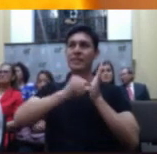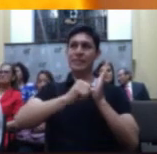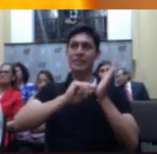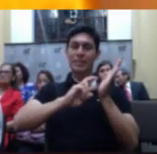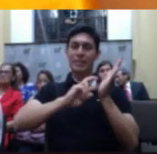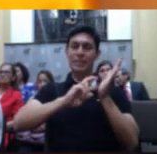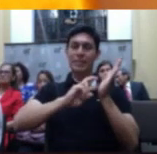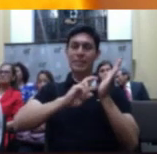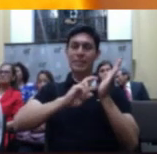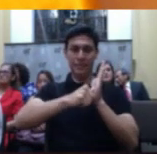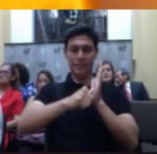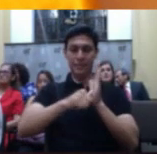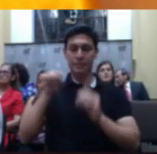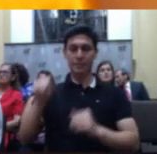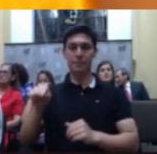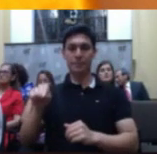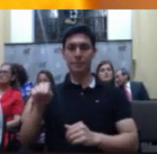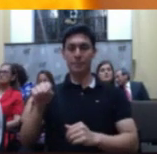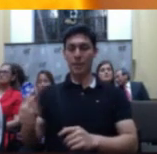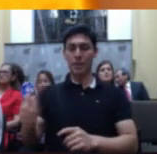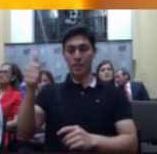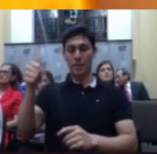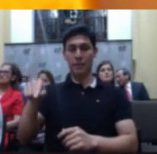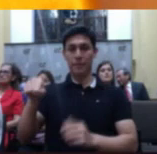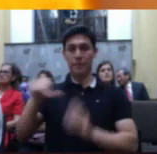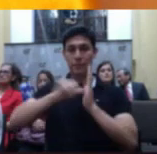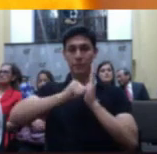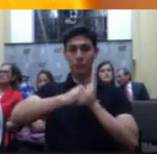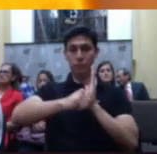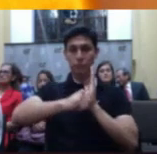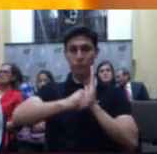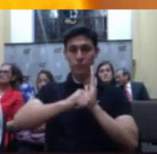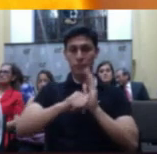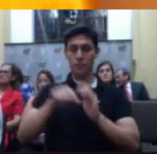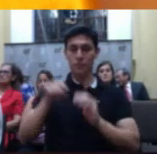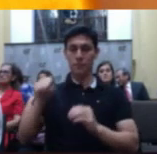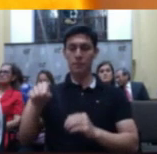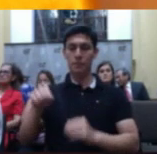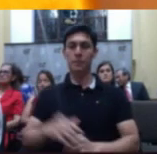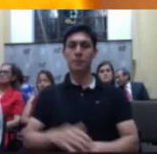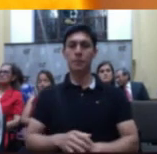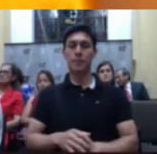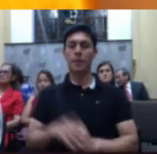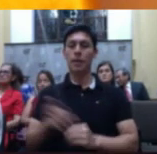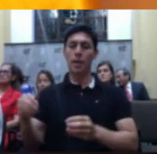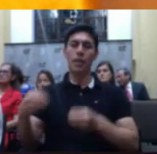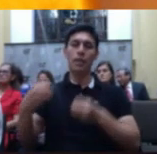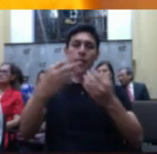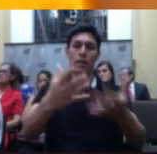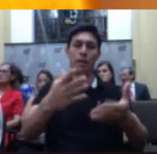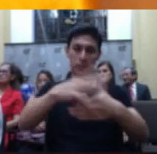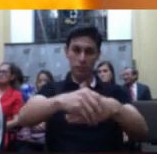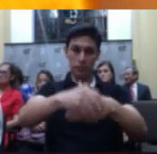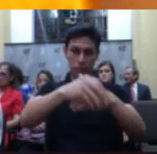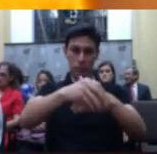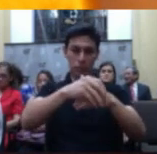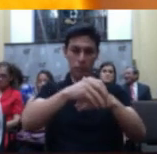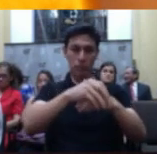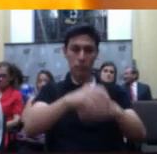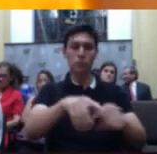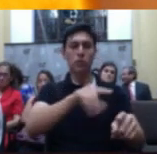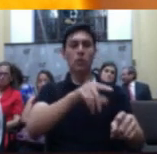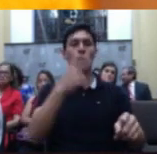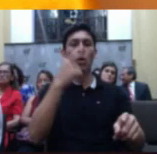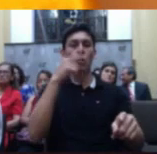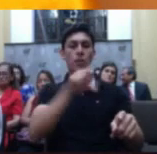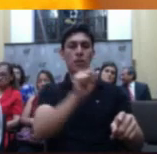Lazo. El jefe nacional del Registro Nacional de Identificación y Estado Civil saluda atentamente al señor